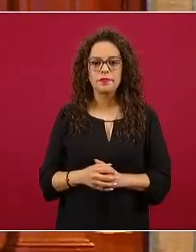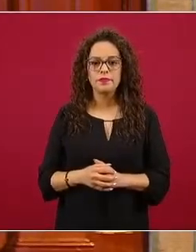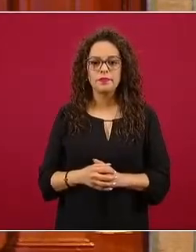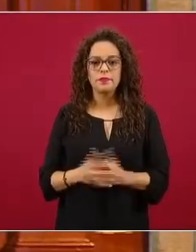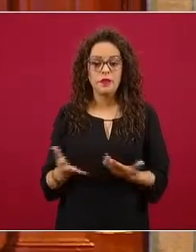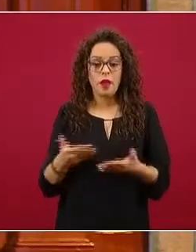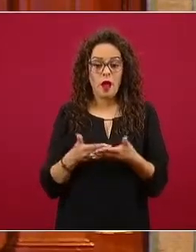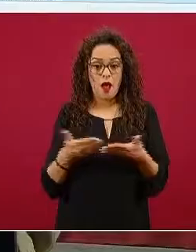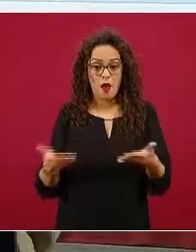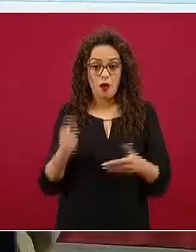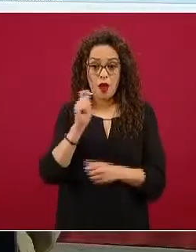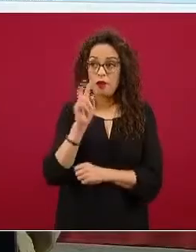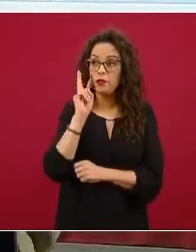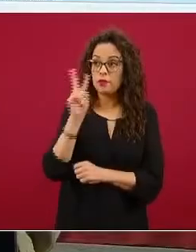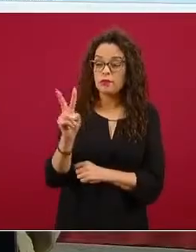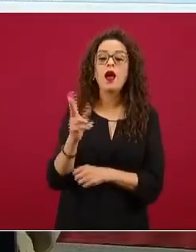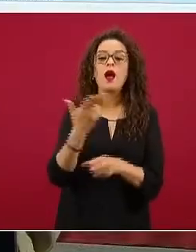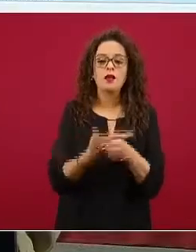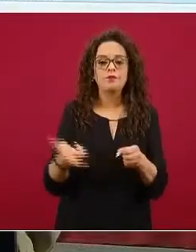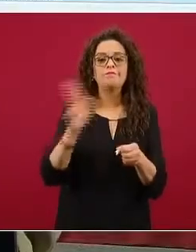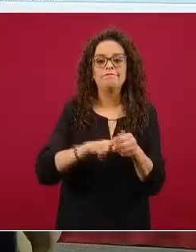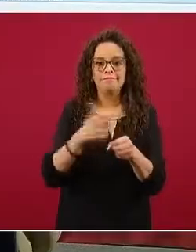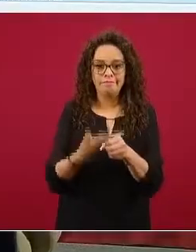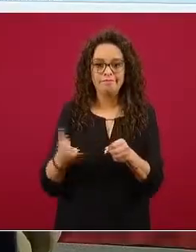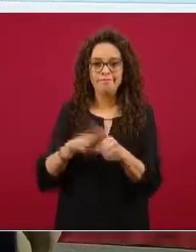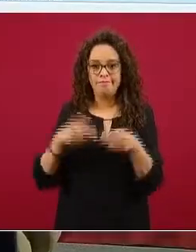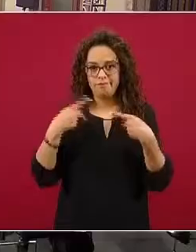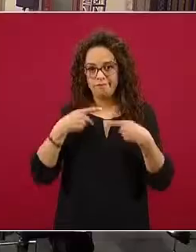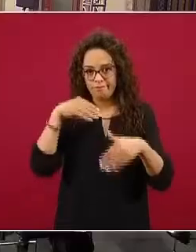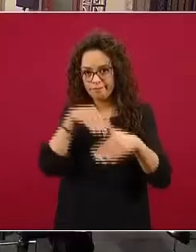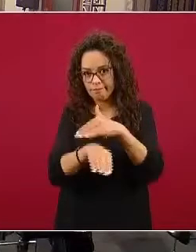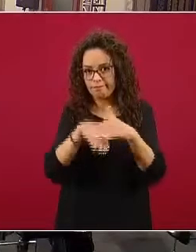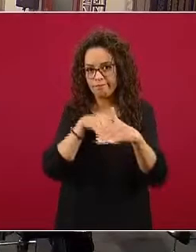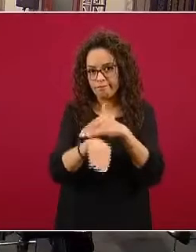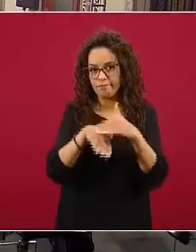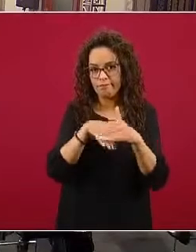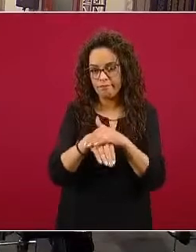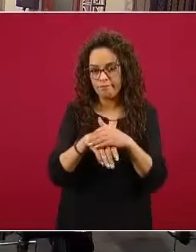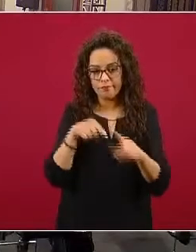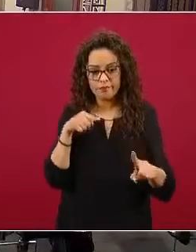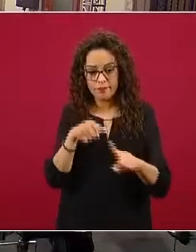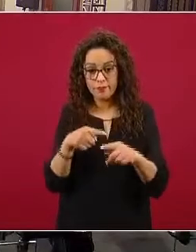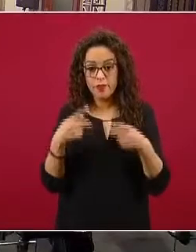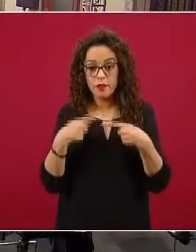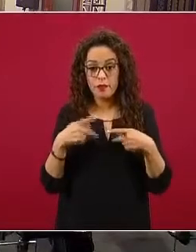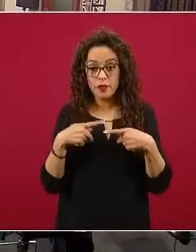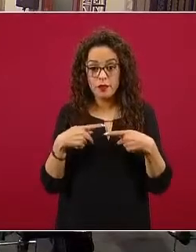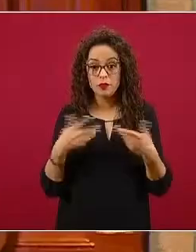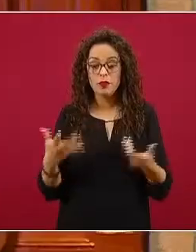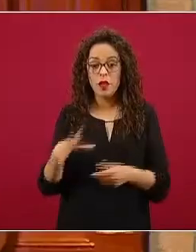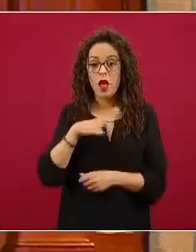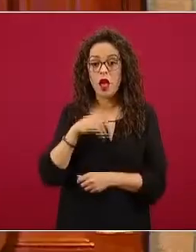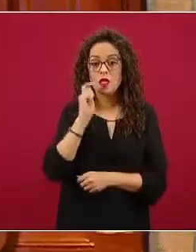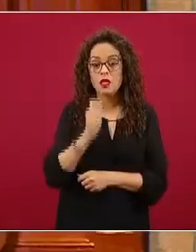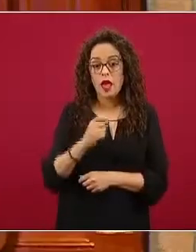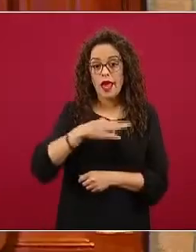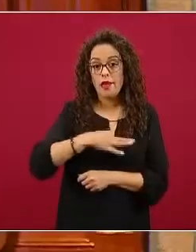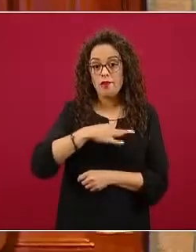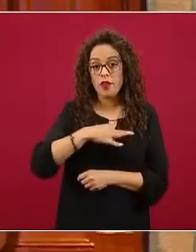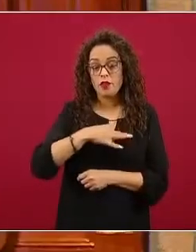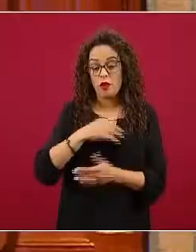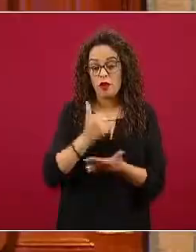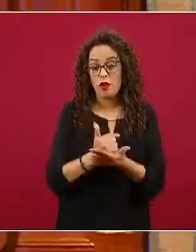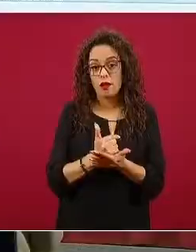en tendencias de la hospitalización, que a su vez representa lógicamente las personas que están padeciendo infección respiratoria aguda